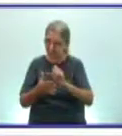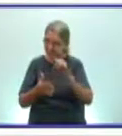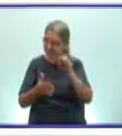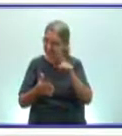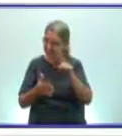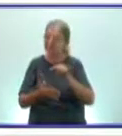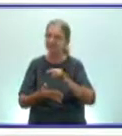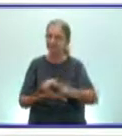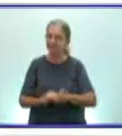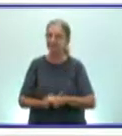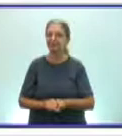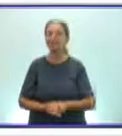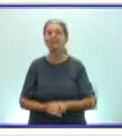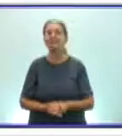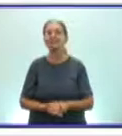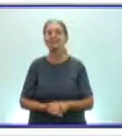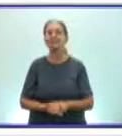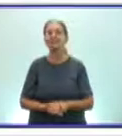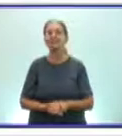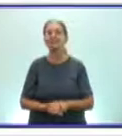tienes en diapositiva.